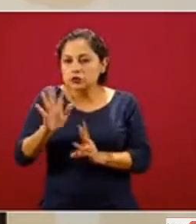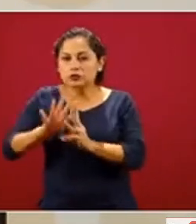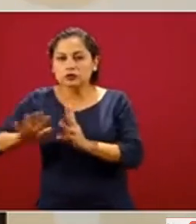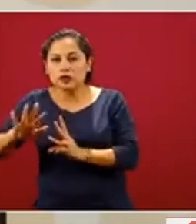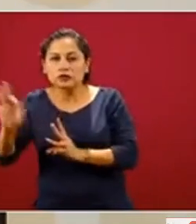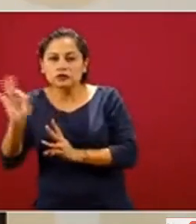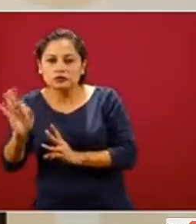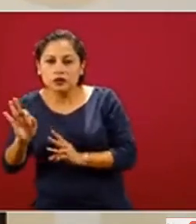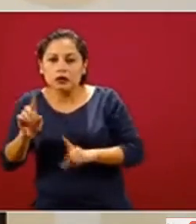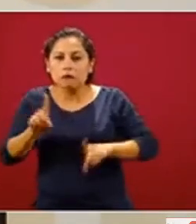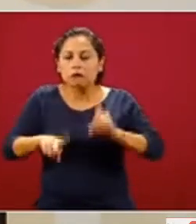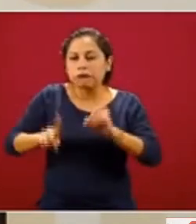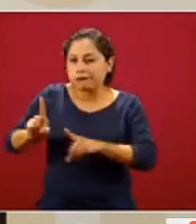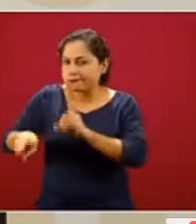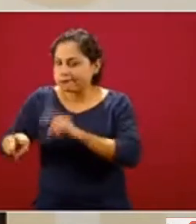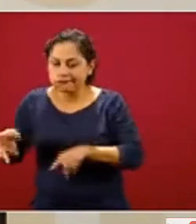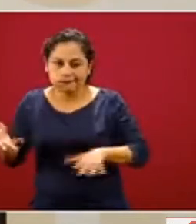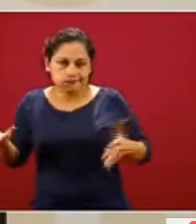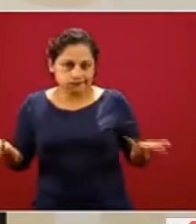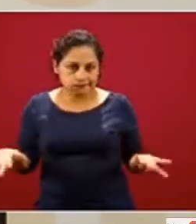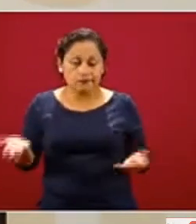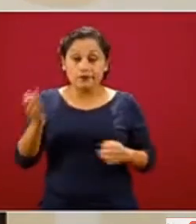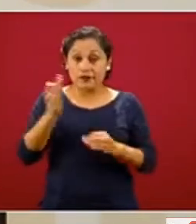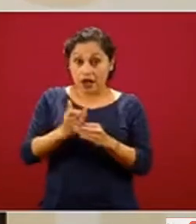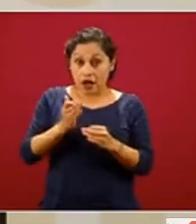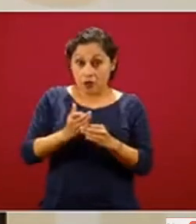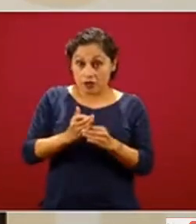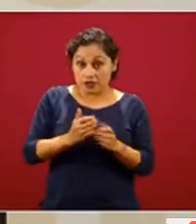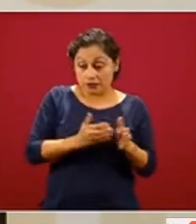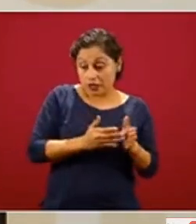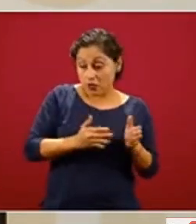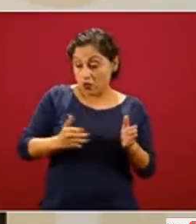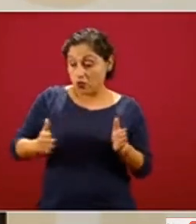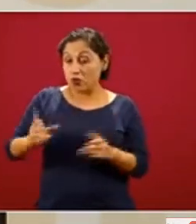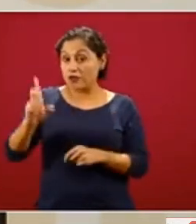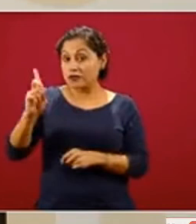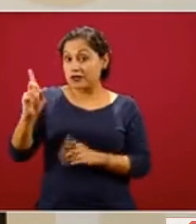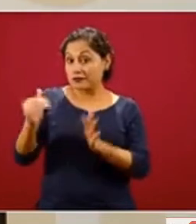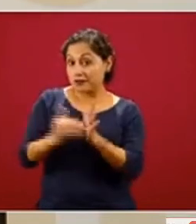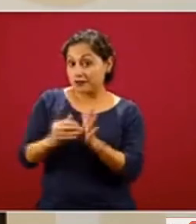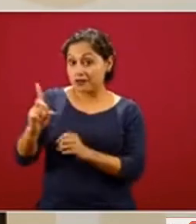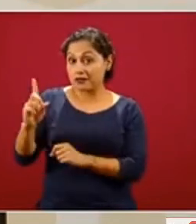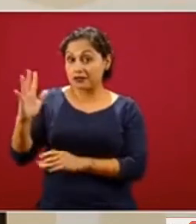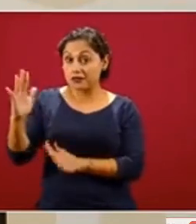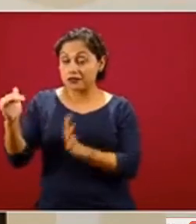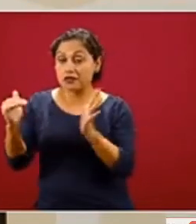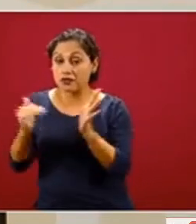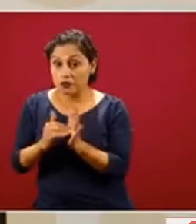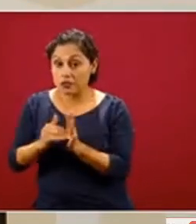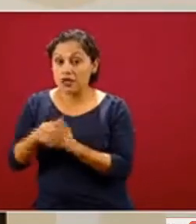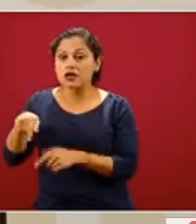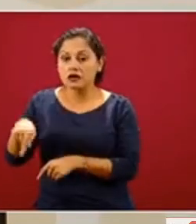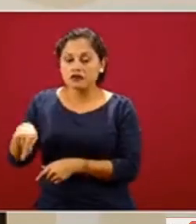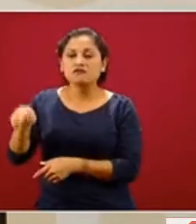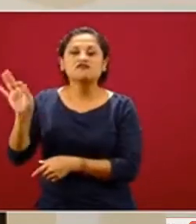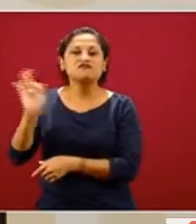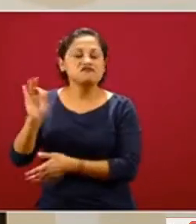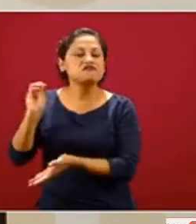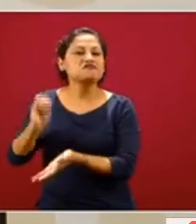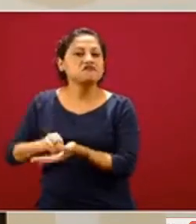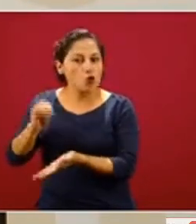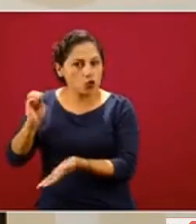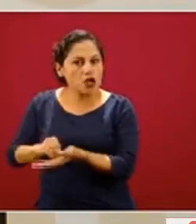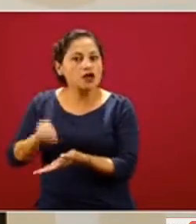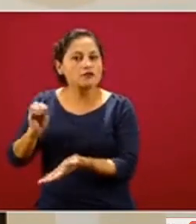consecuencia. No descartamos todavía el intervalo hasta 30,000 o 35,000, y es el que comenté con las y los senadores